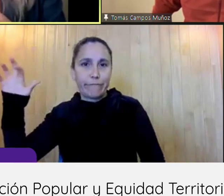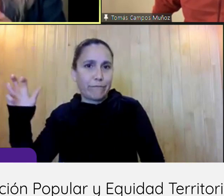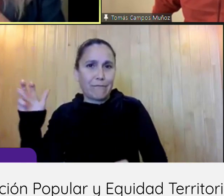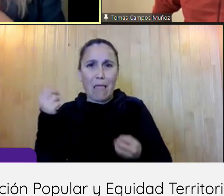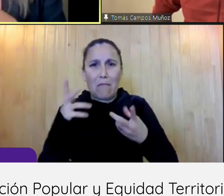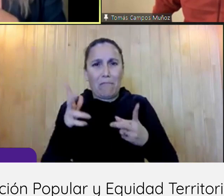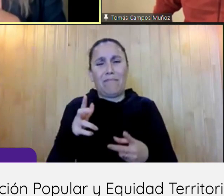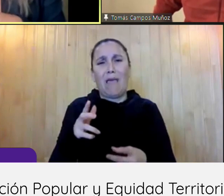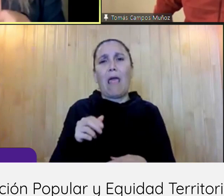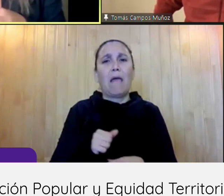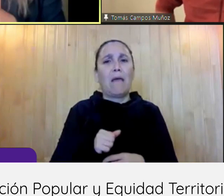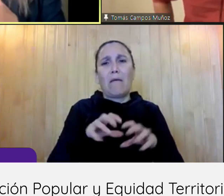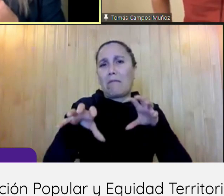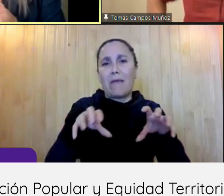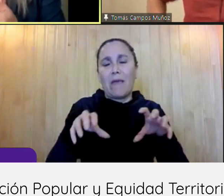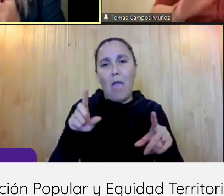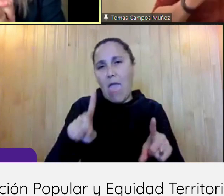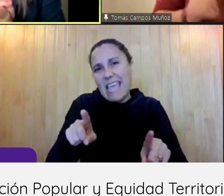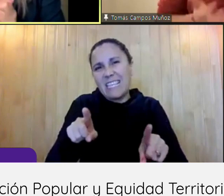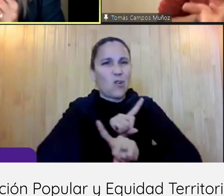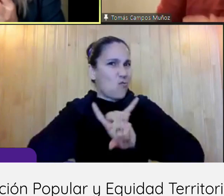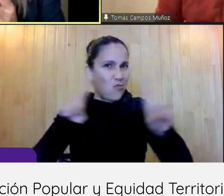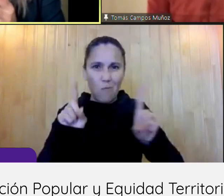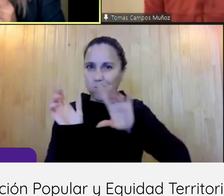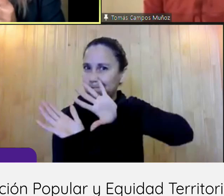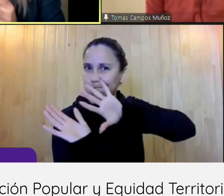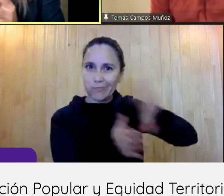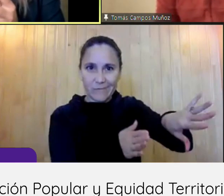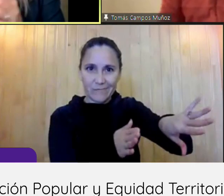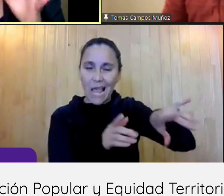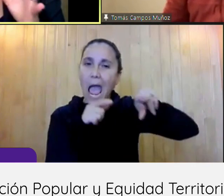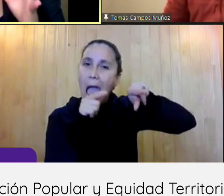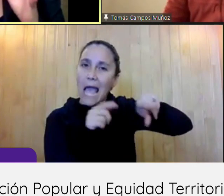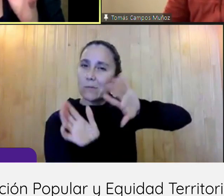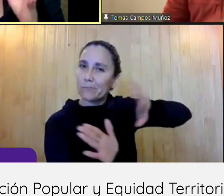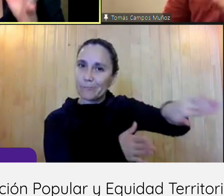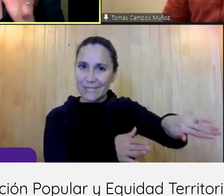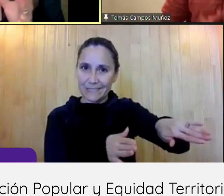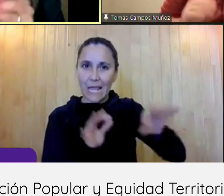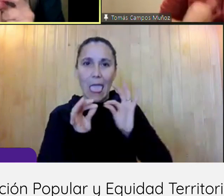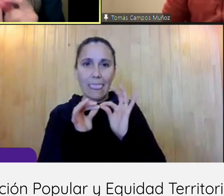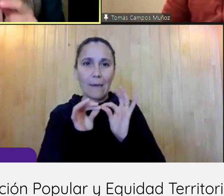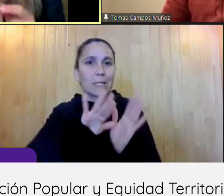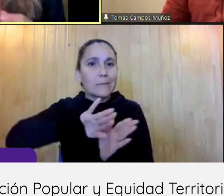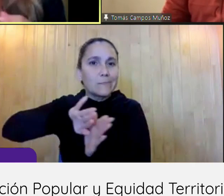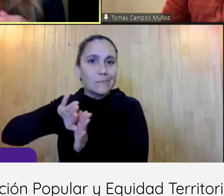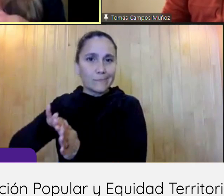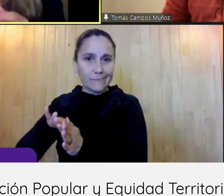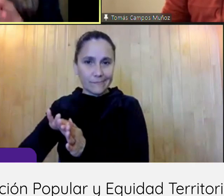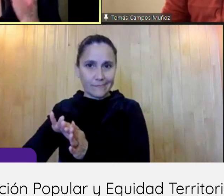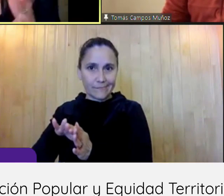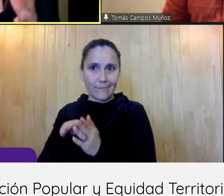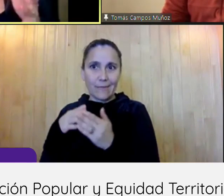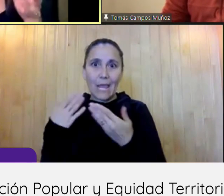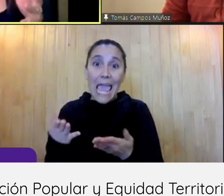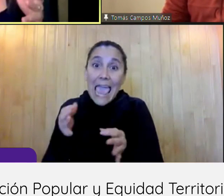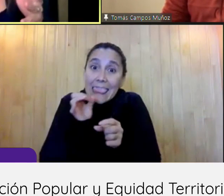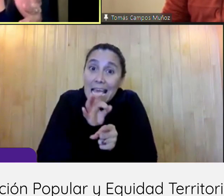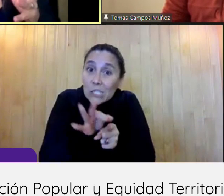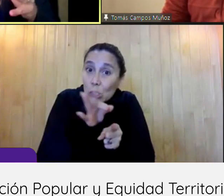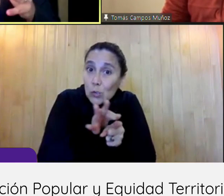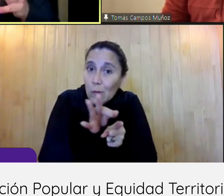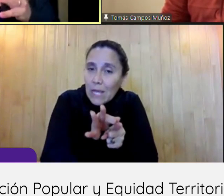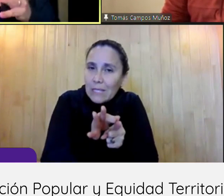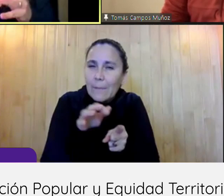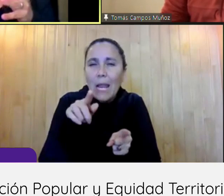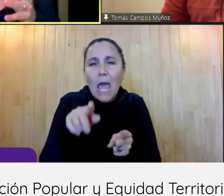Una cosa, como cuando conversábamos con usted, la sugerencia es para no cometer errores y